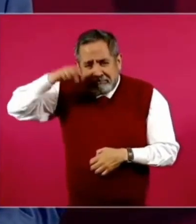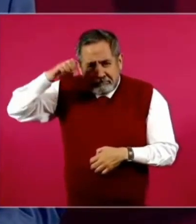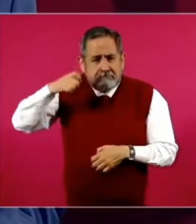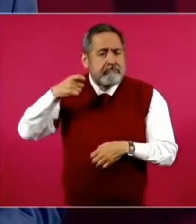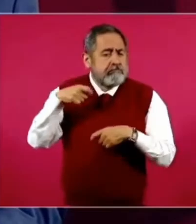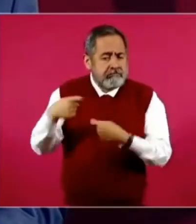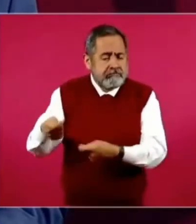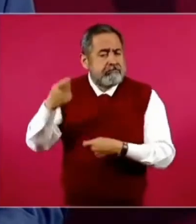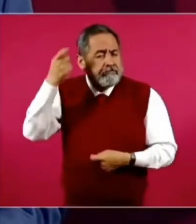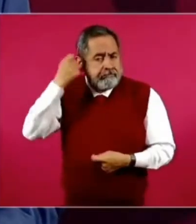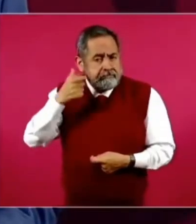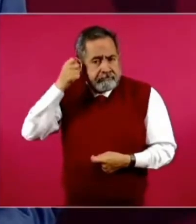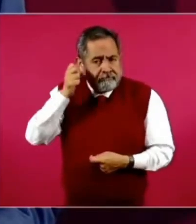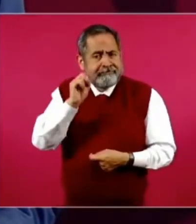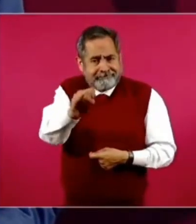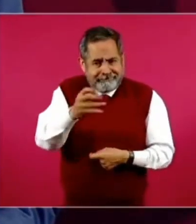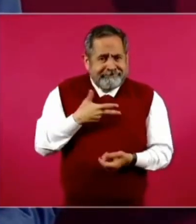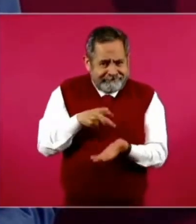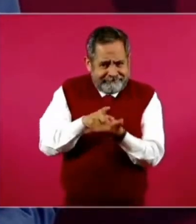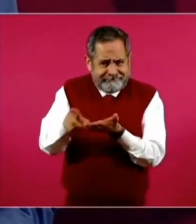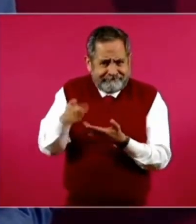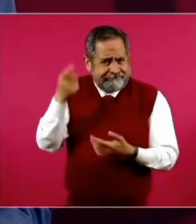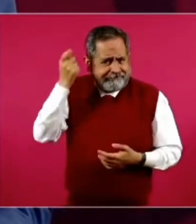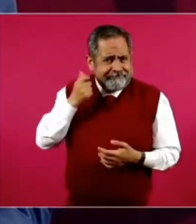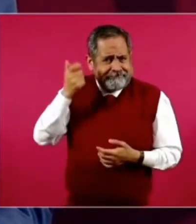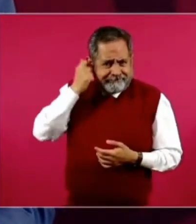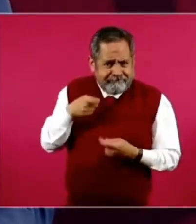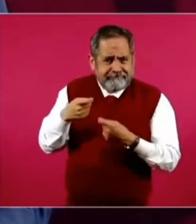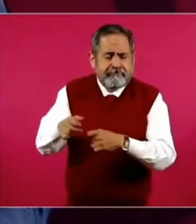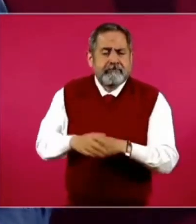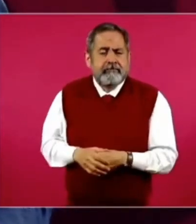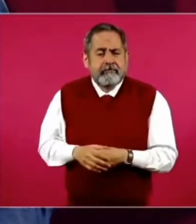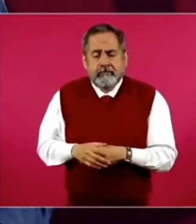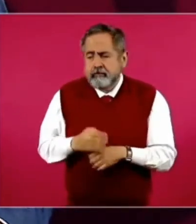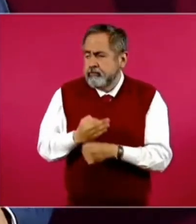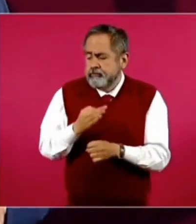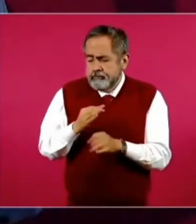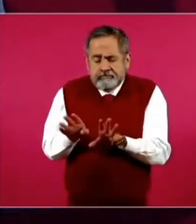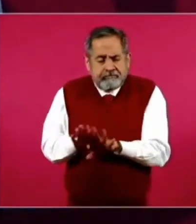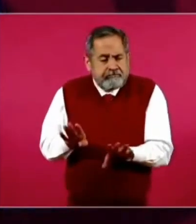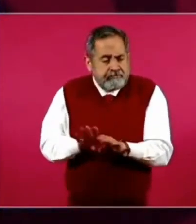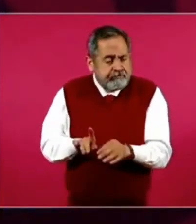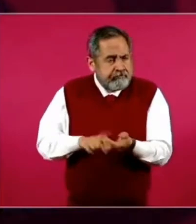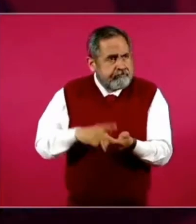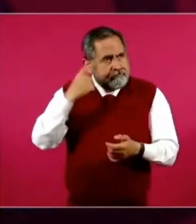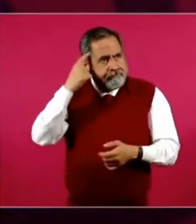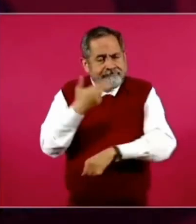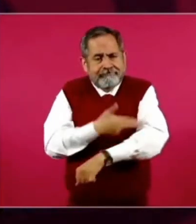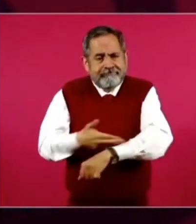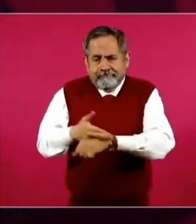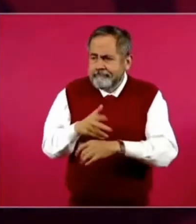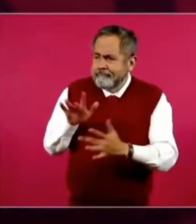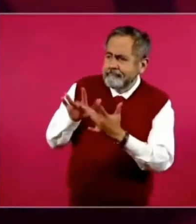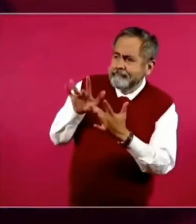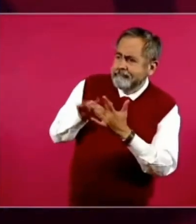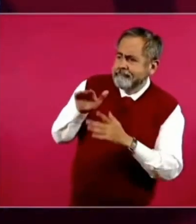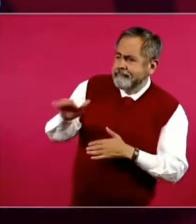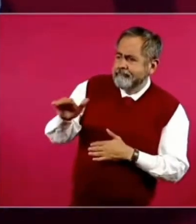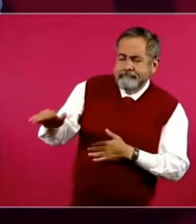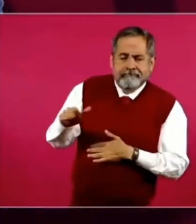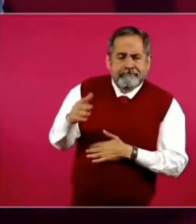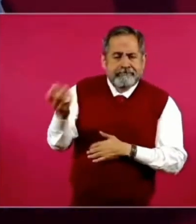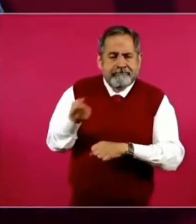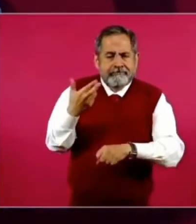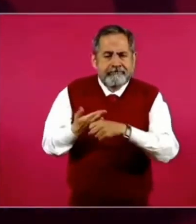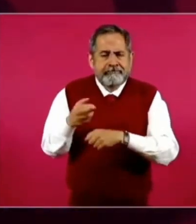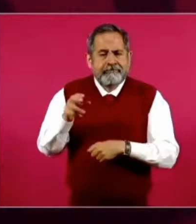Entonces, ellos tienen ese derecho. Hay que buscar nada más con la secretaria